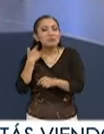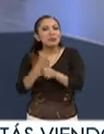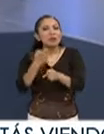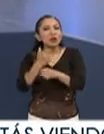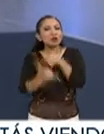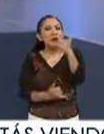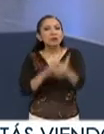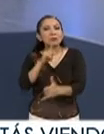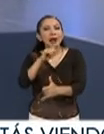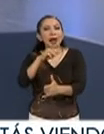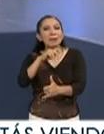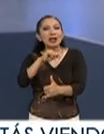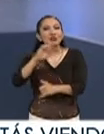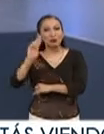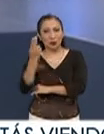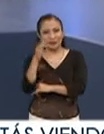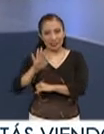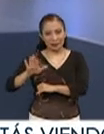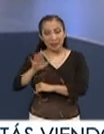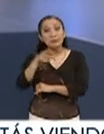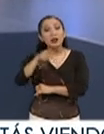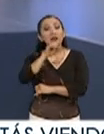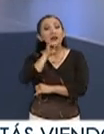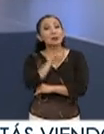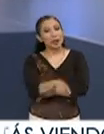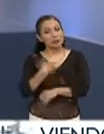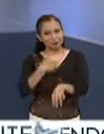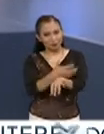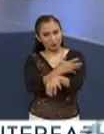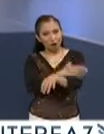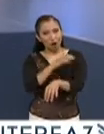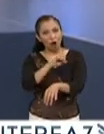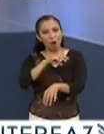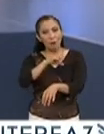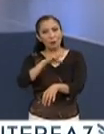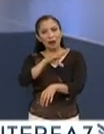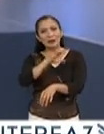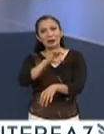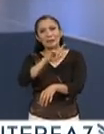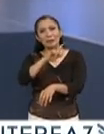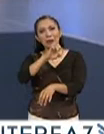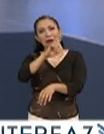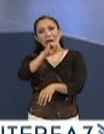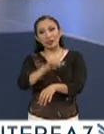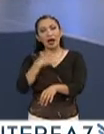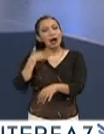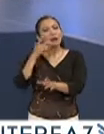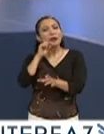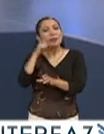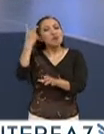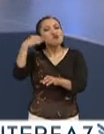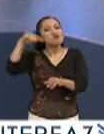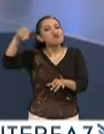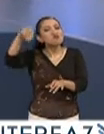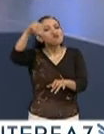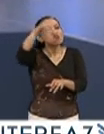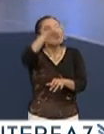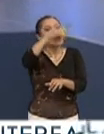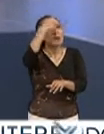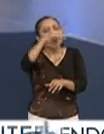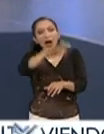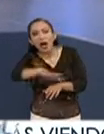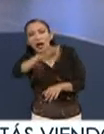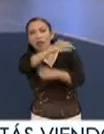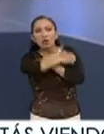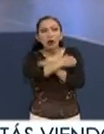Juegos Panamericanos Universitarios, pero también mi compañero Omar Cepeda pues está haciendo un recorrido por el